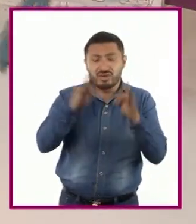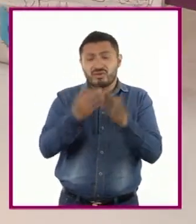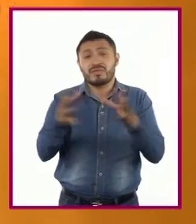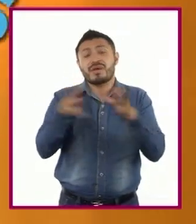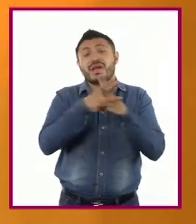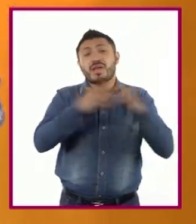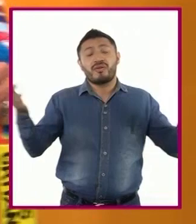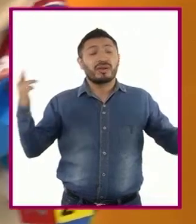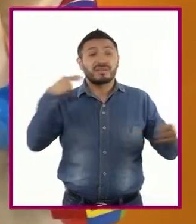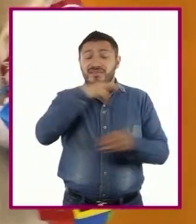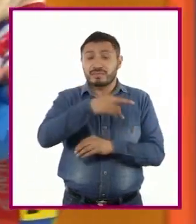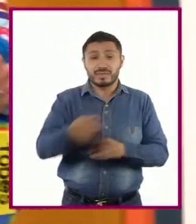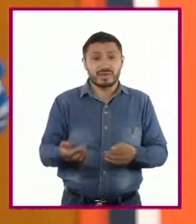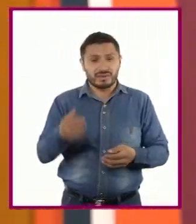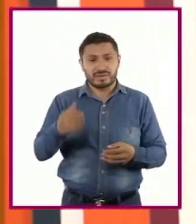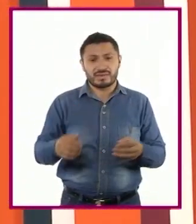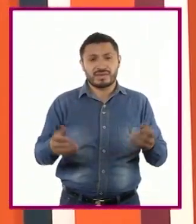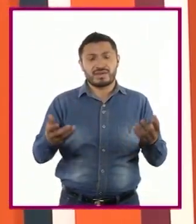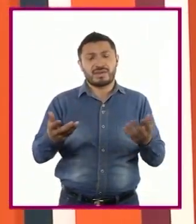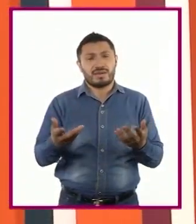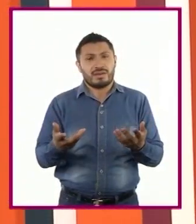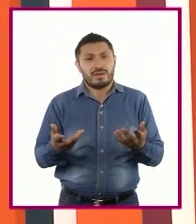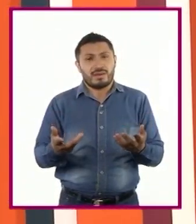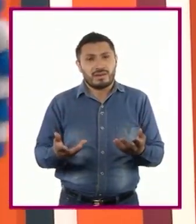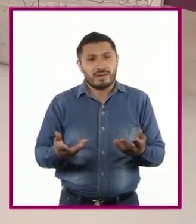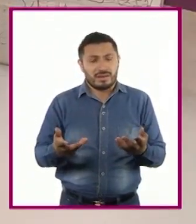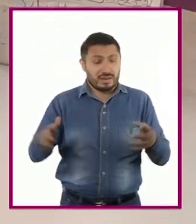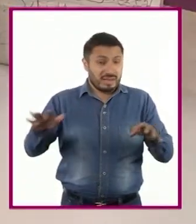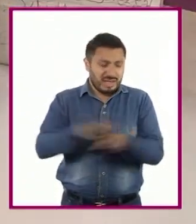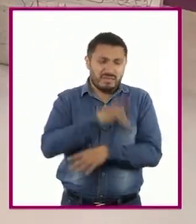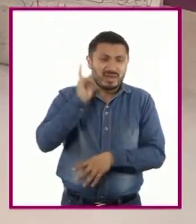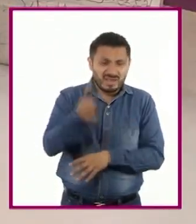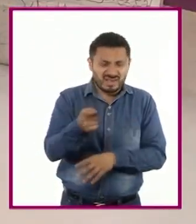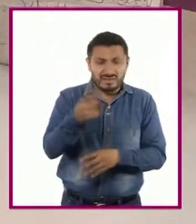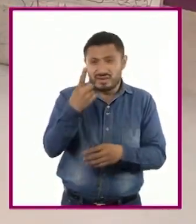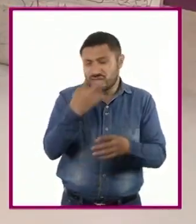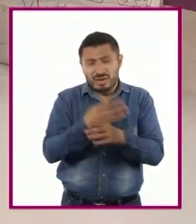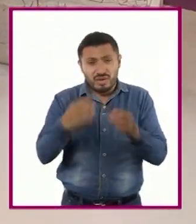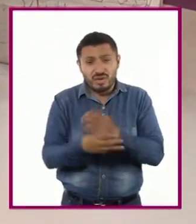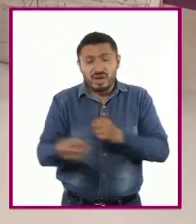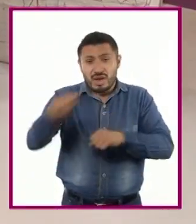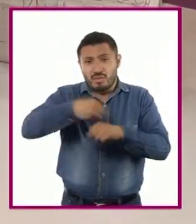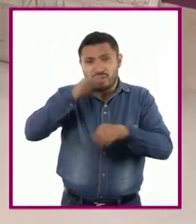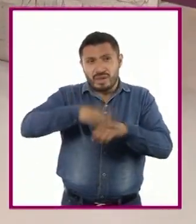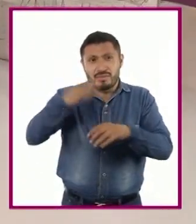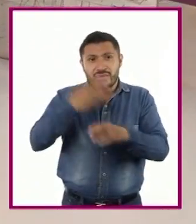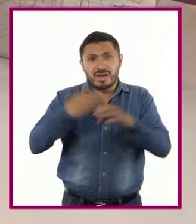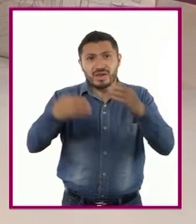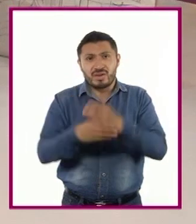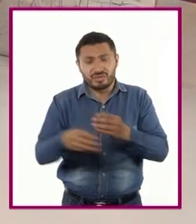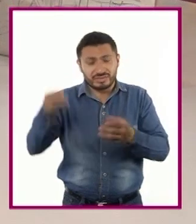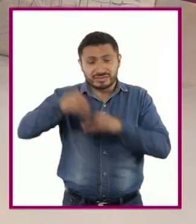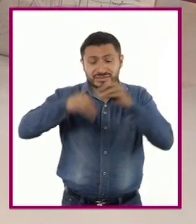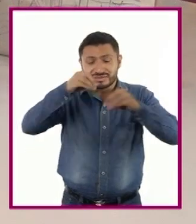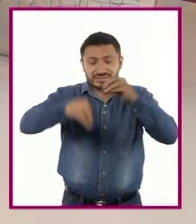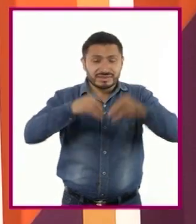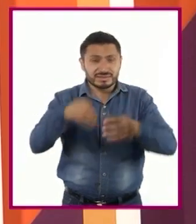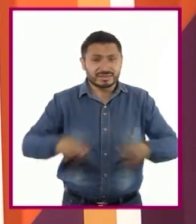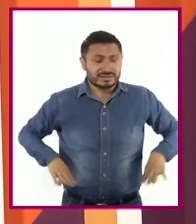de intervenir o modificar el sentido de un objeto a partir de poner más elementos que lo compongan.